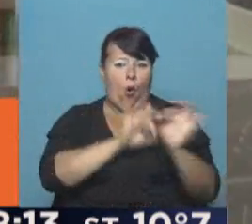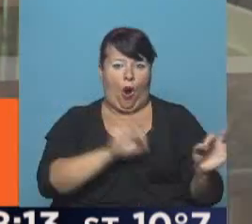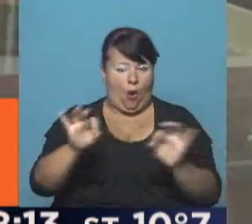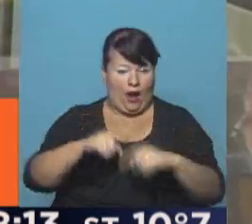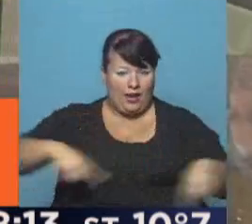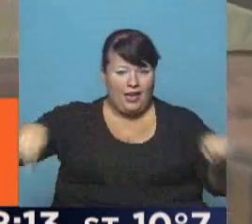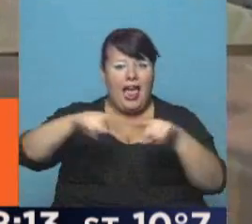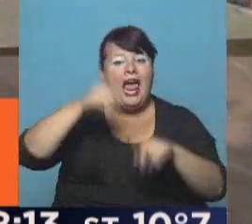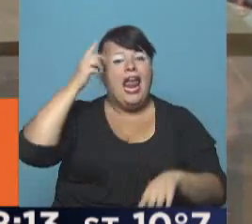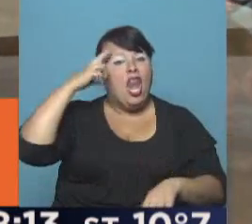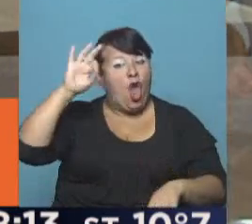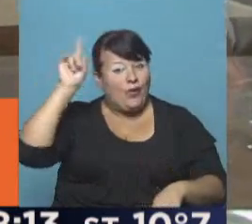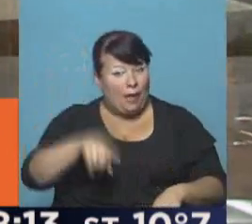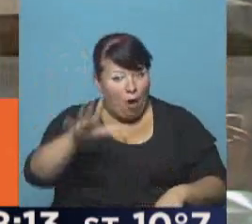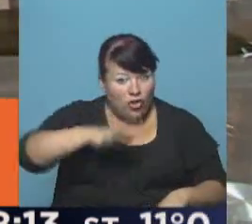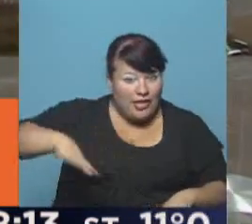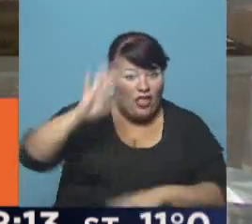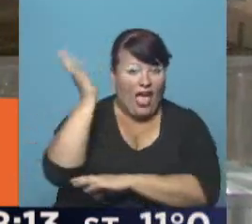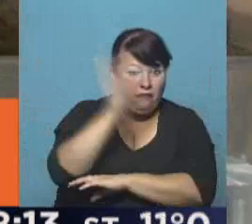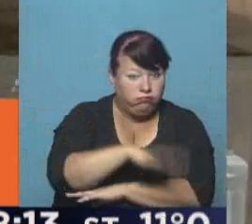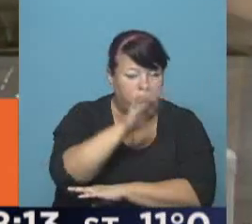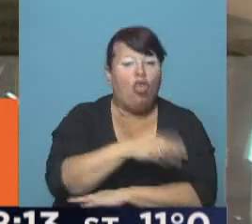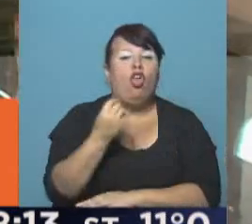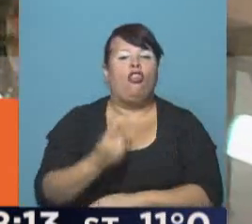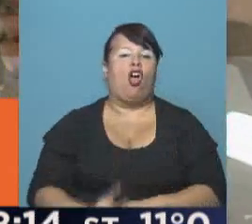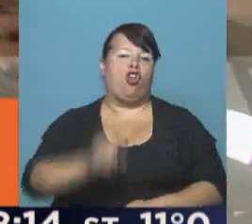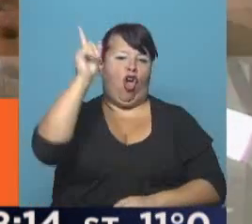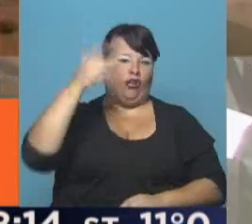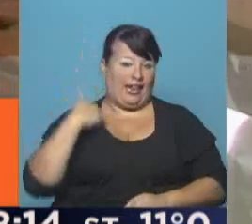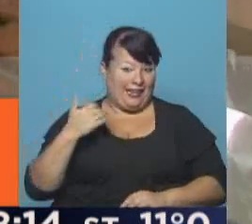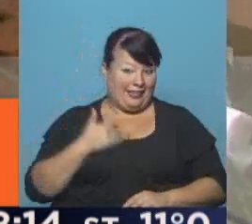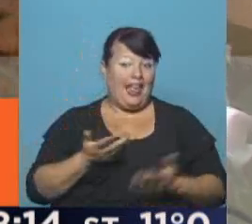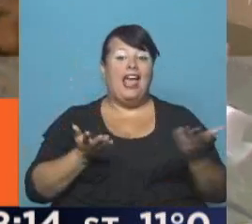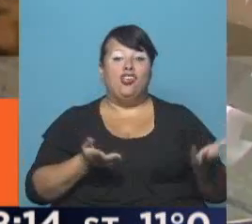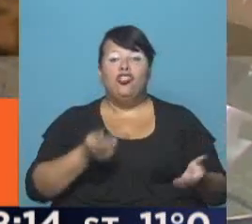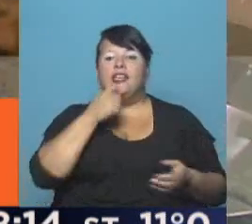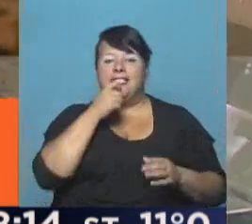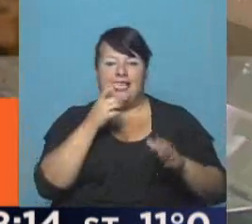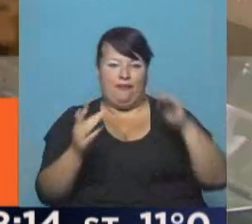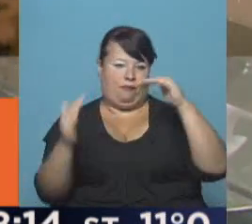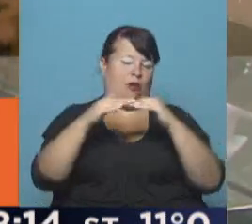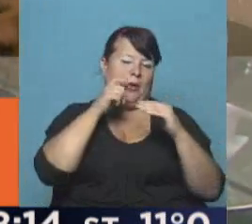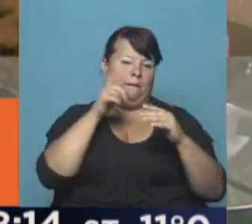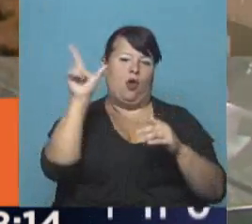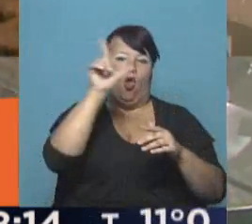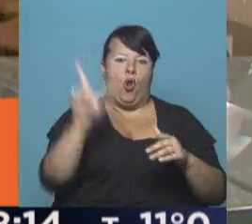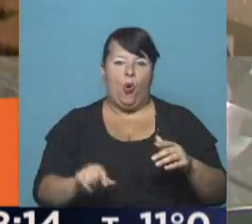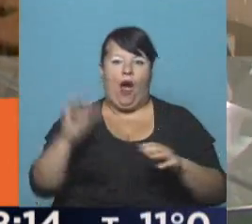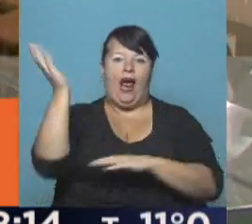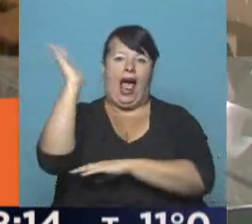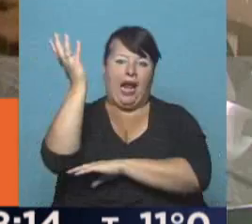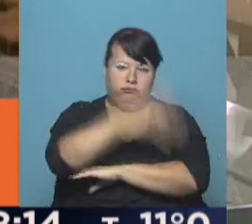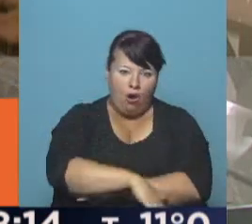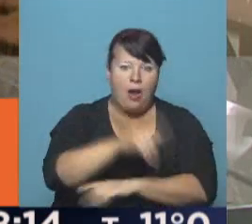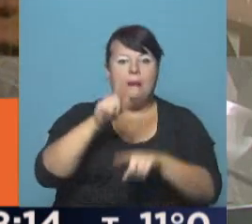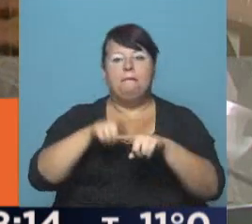el 90% de esas deforestación es se han dado en el norte del país entonces cuando uno superpone el mapa de deforestación con